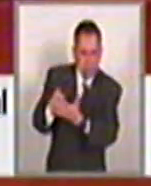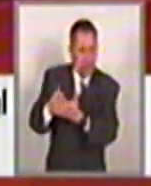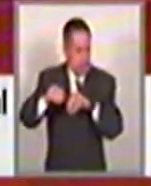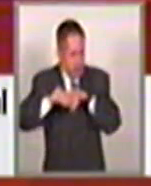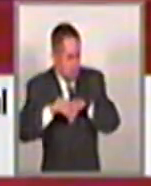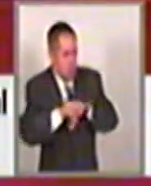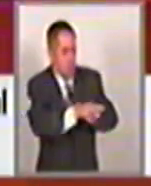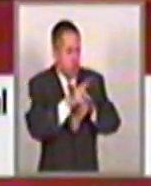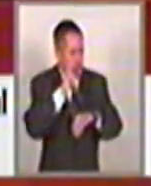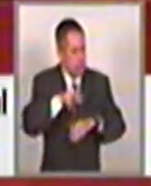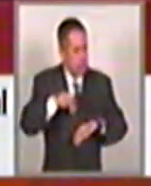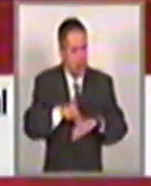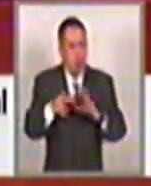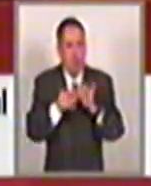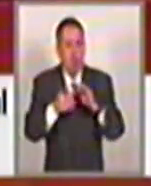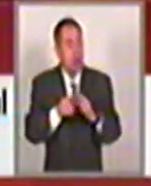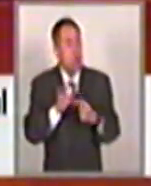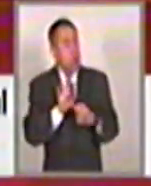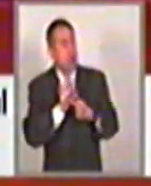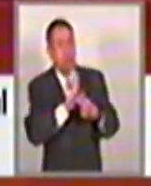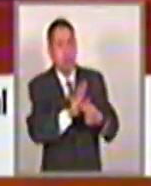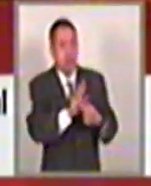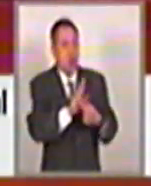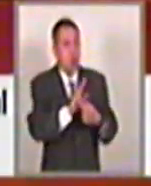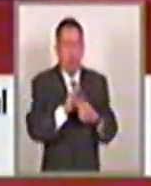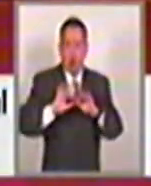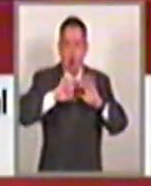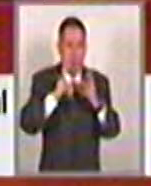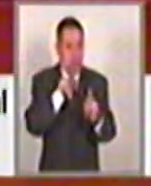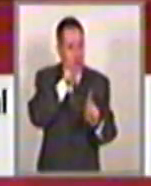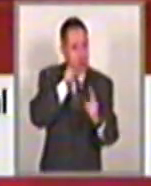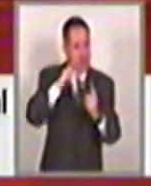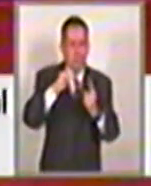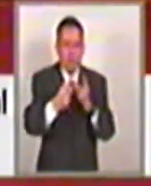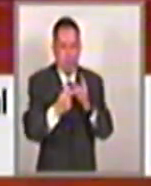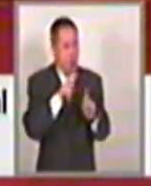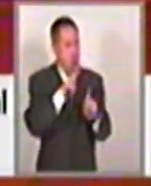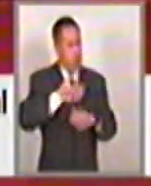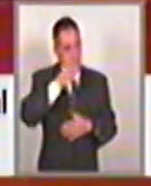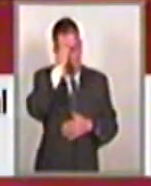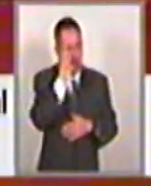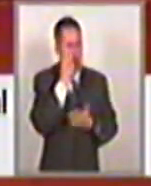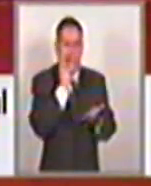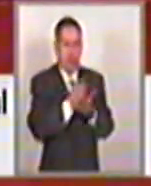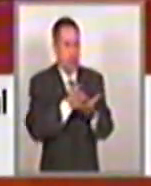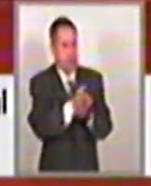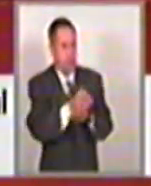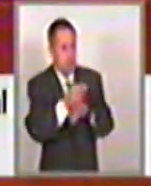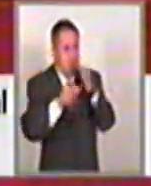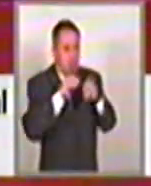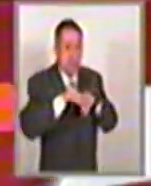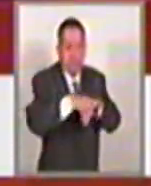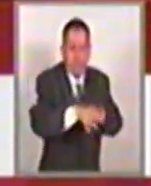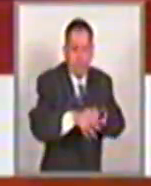posición, presentando solamente un lado o aspecto de un argumento. Si estamos hablando